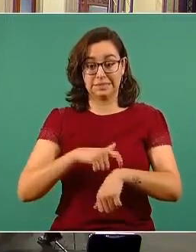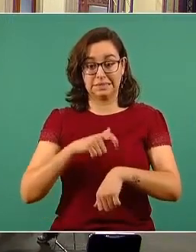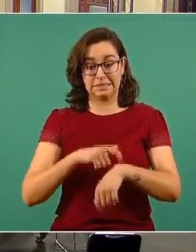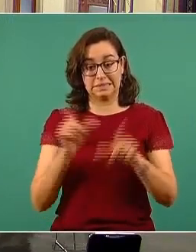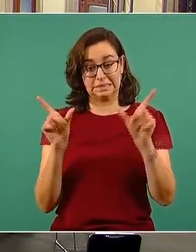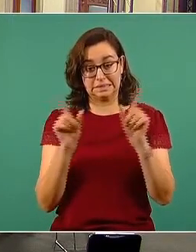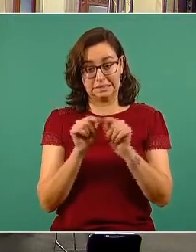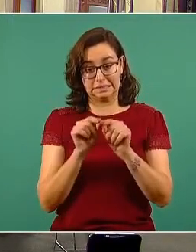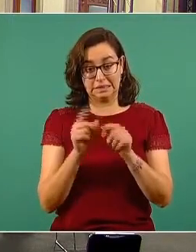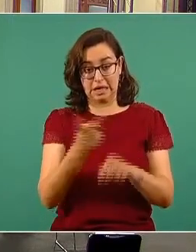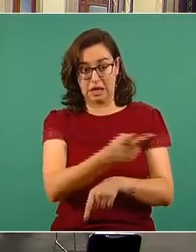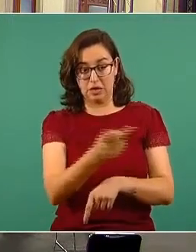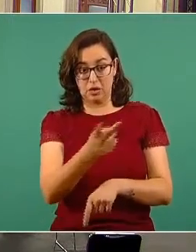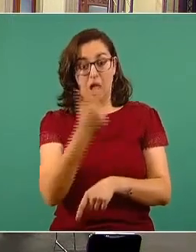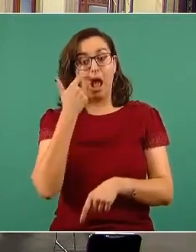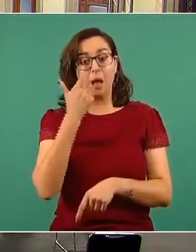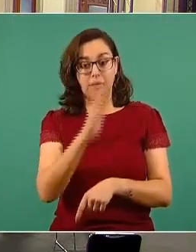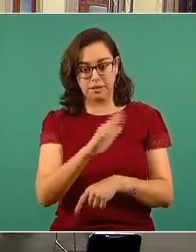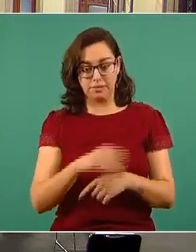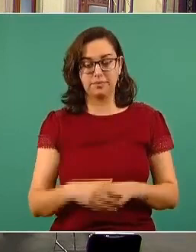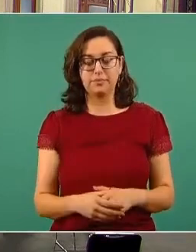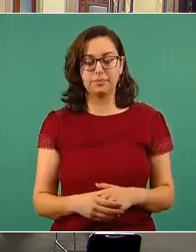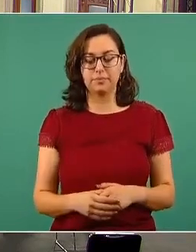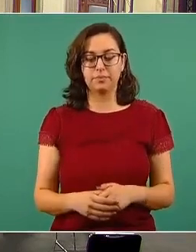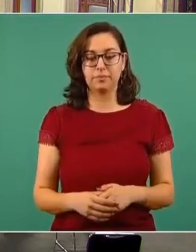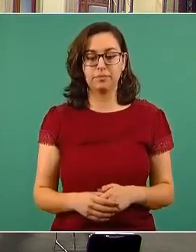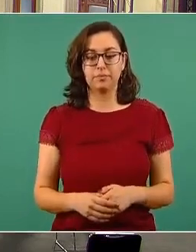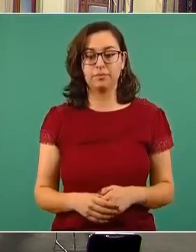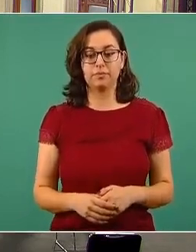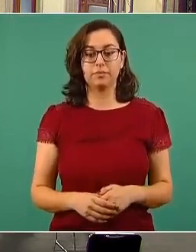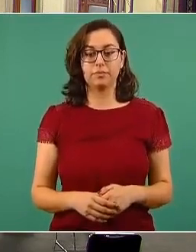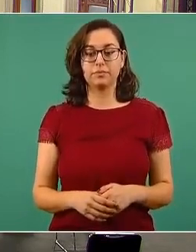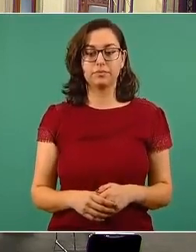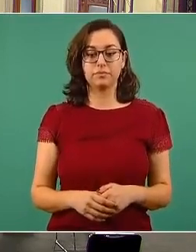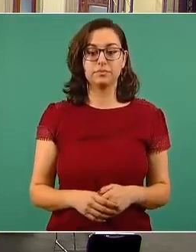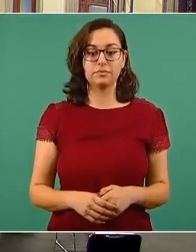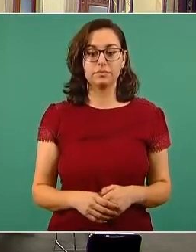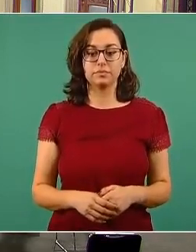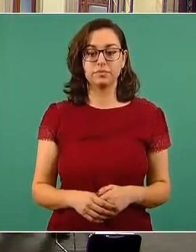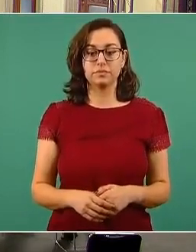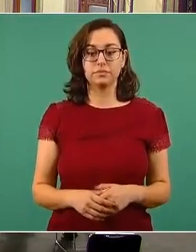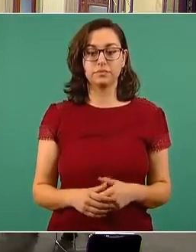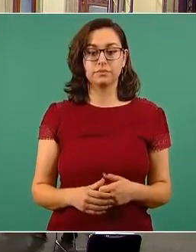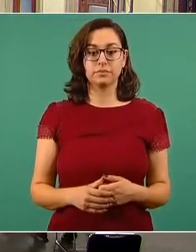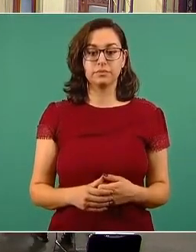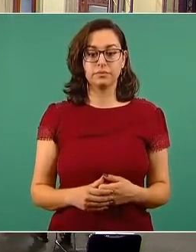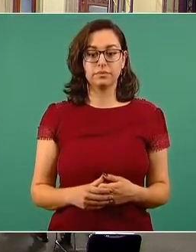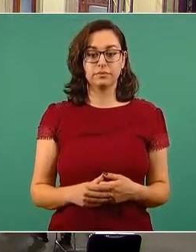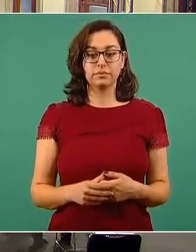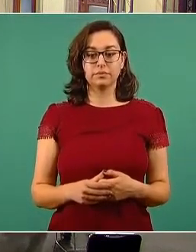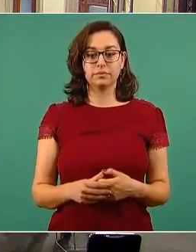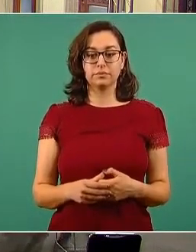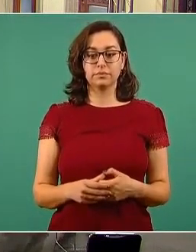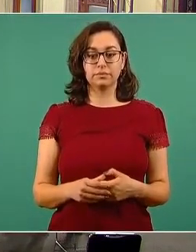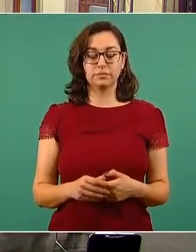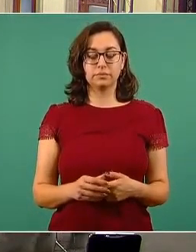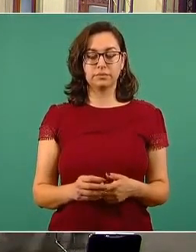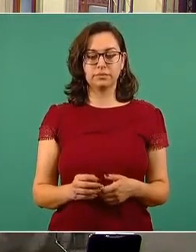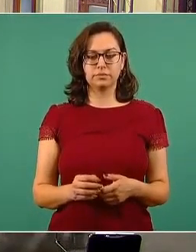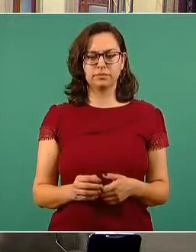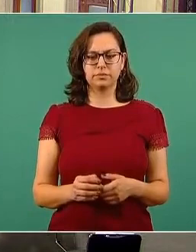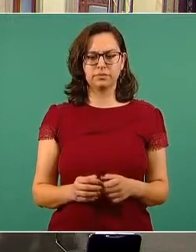si alcanzamos para las dos. Liliana Noble, Pulso Saludable. Gracias. Gracias, doctor Gatell. Buenas noches. Liliana Noble, de Pulso